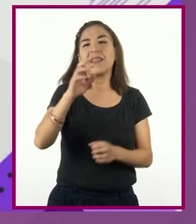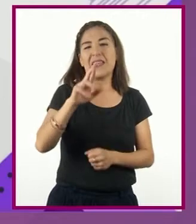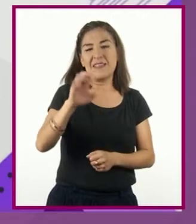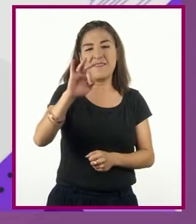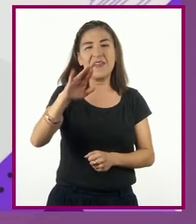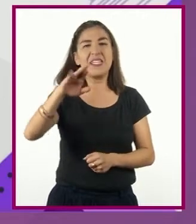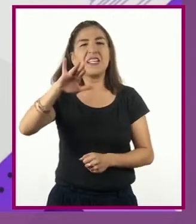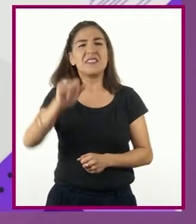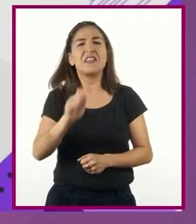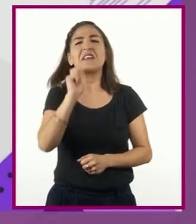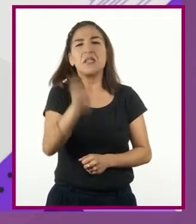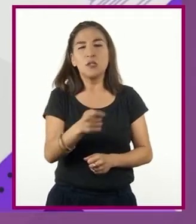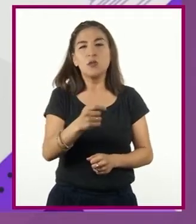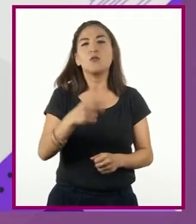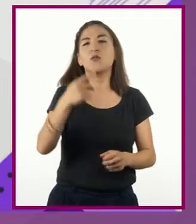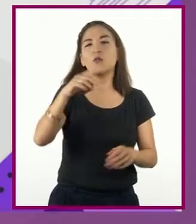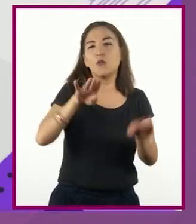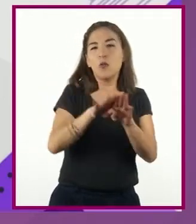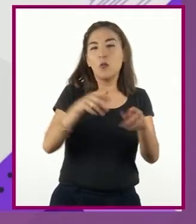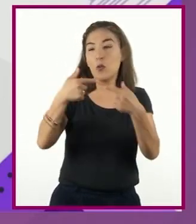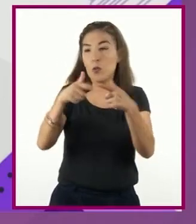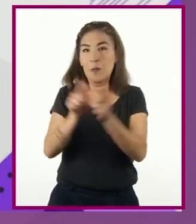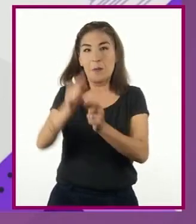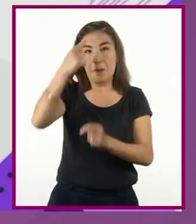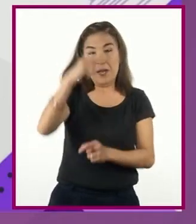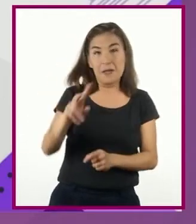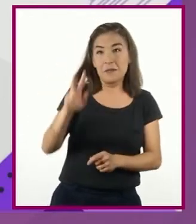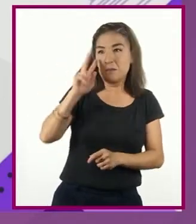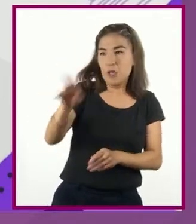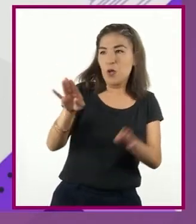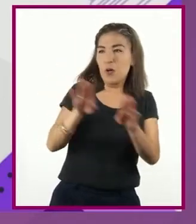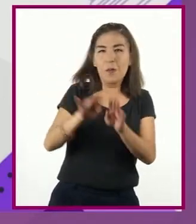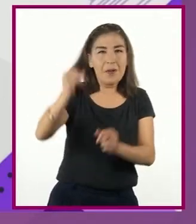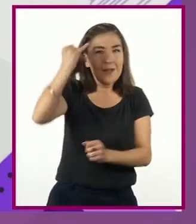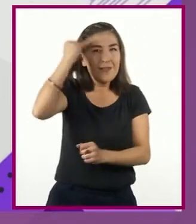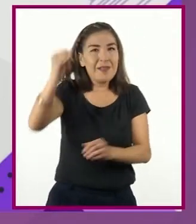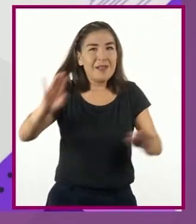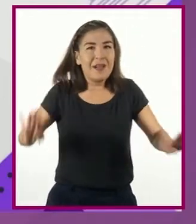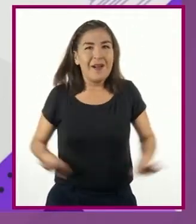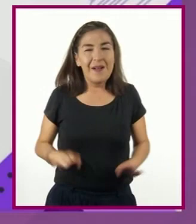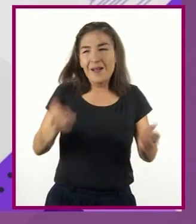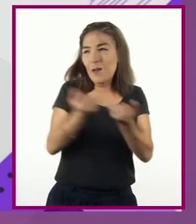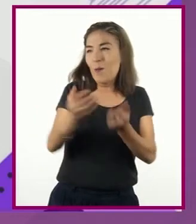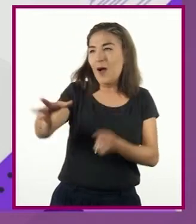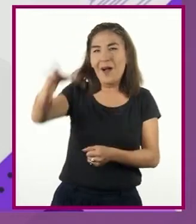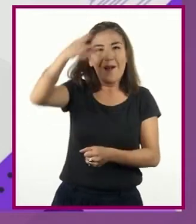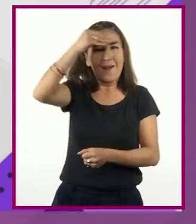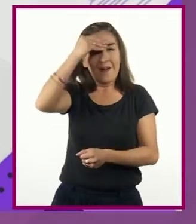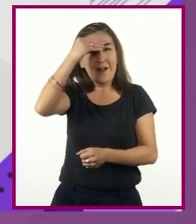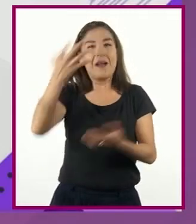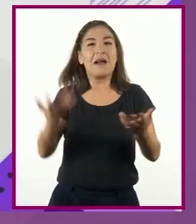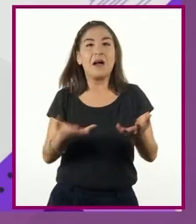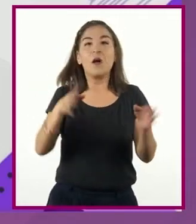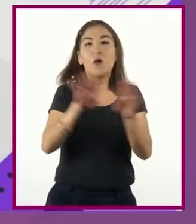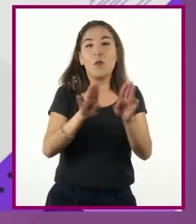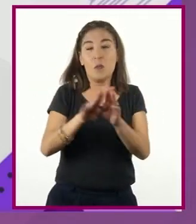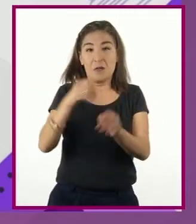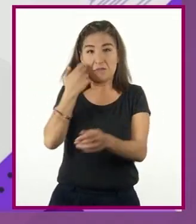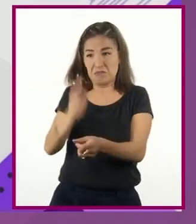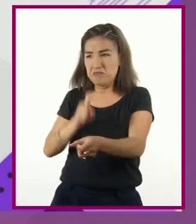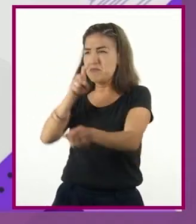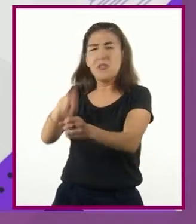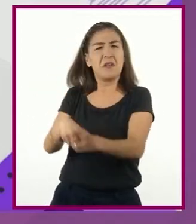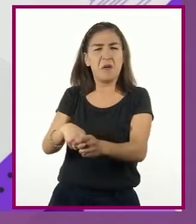Son grupos que sirven como referentes para establecer ideologías y conductas. No necesariamente se puede pertenecer a